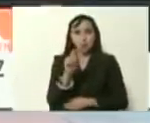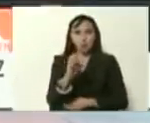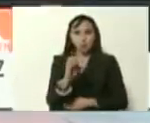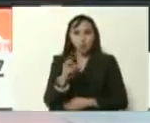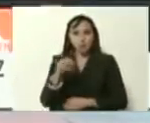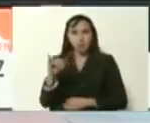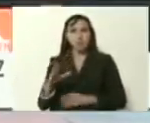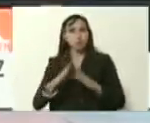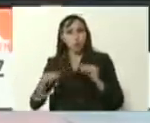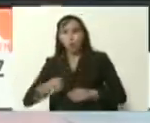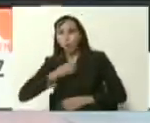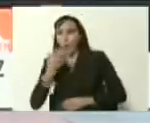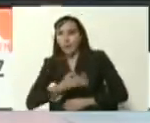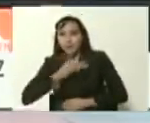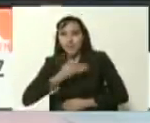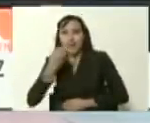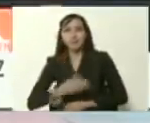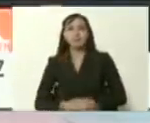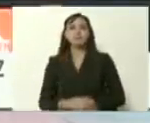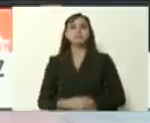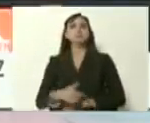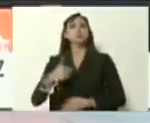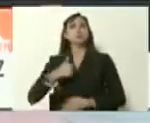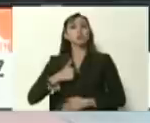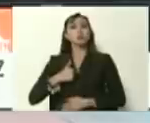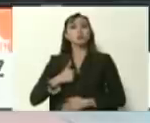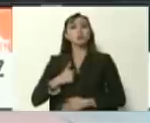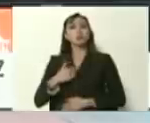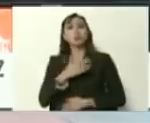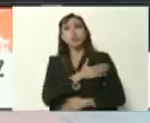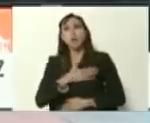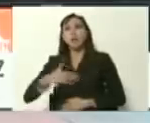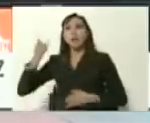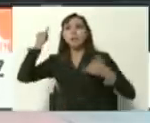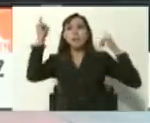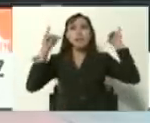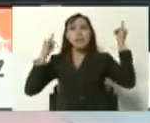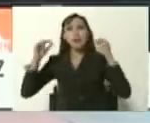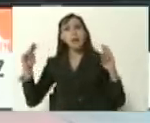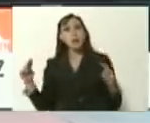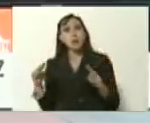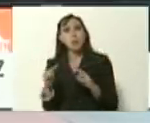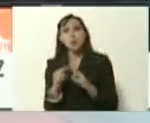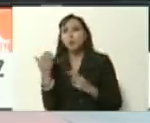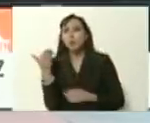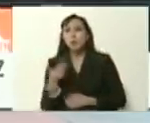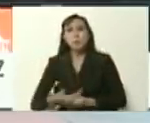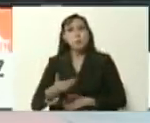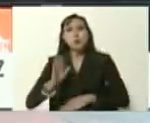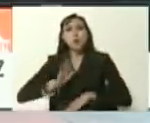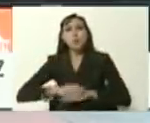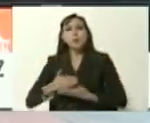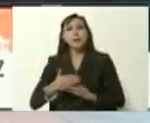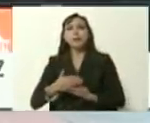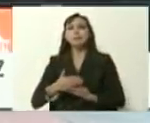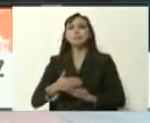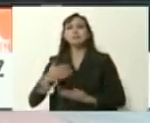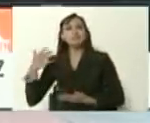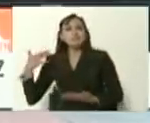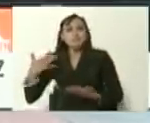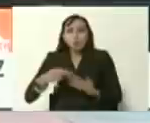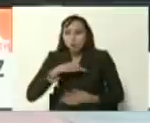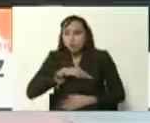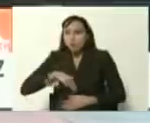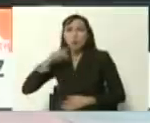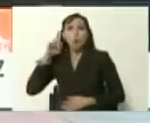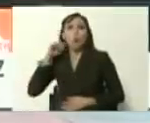todos. Yo simplemente quería celebrar este tipo de encuentros porque desde hace mucho estamos